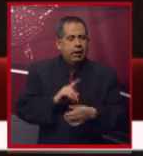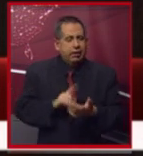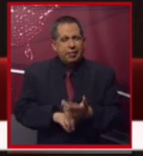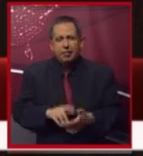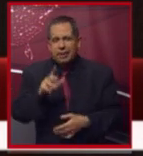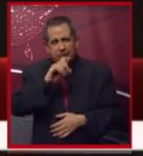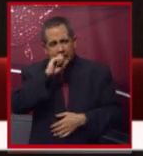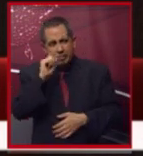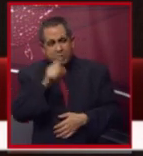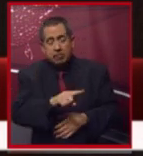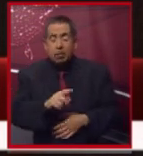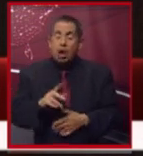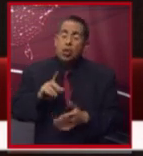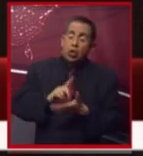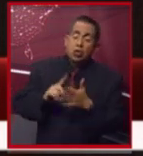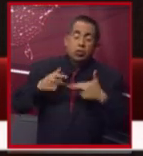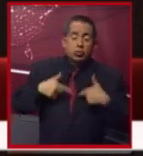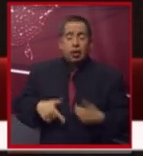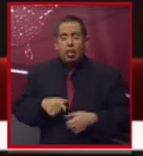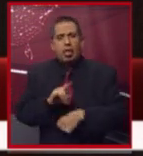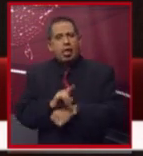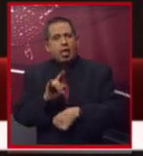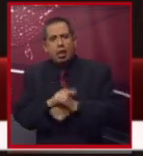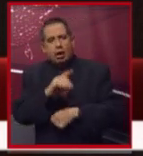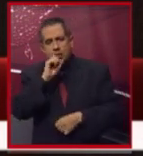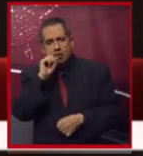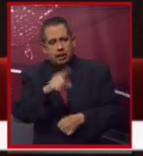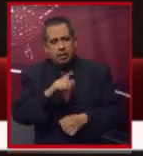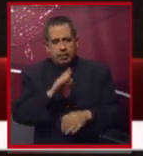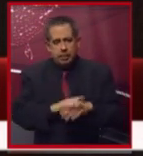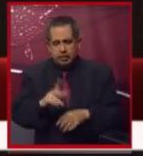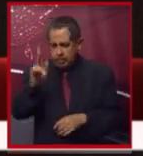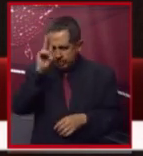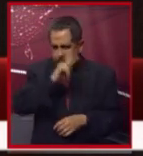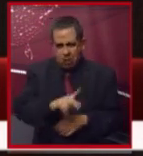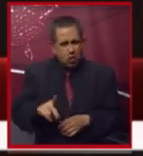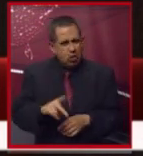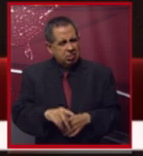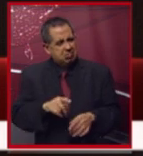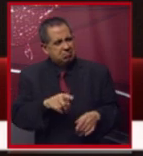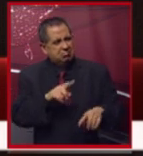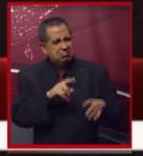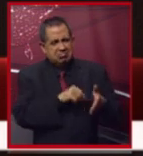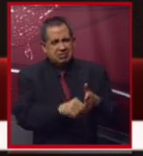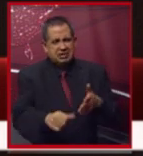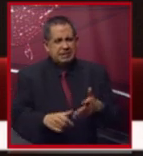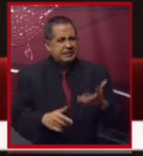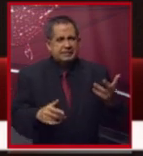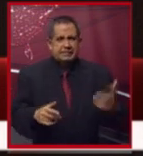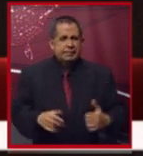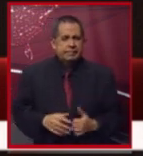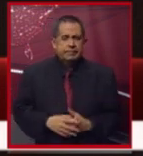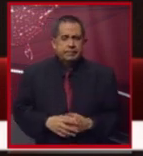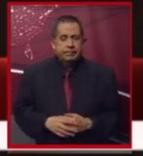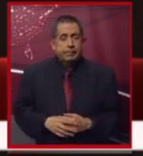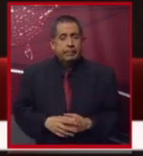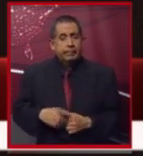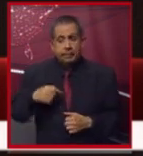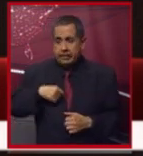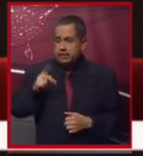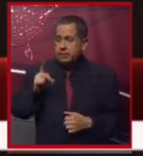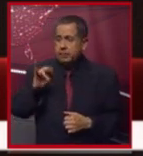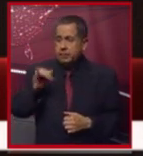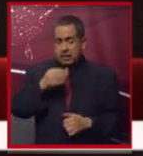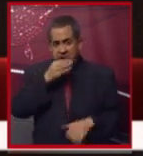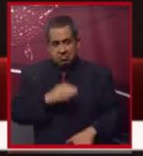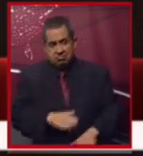tristemente concesión de derechos, y eso parece más una refundición que una refundación. Desde aquí el PRI